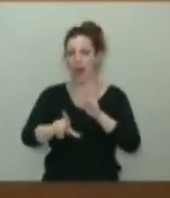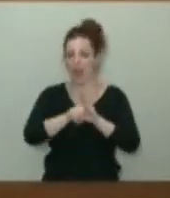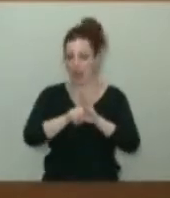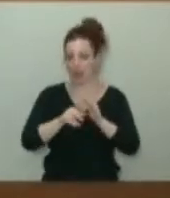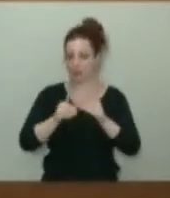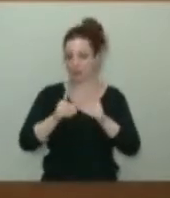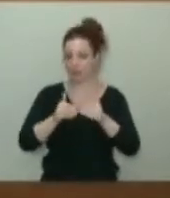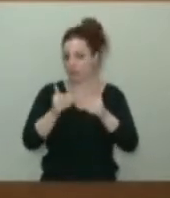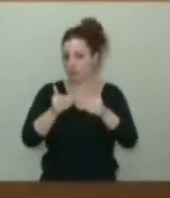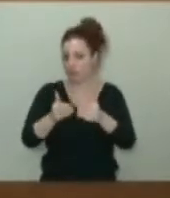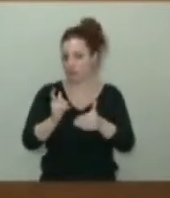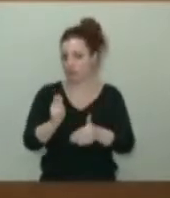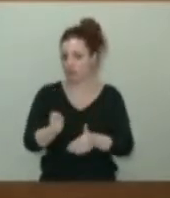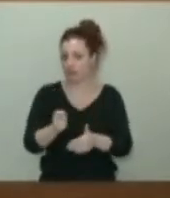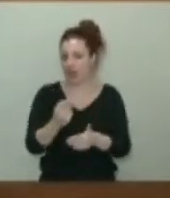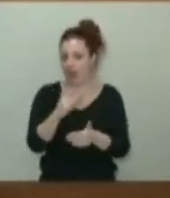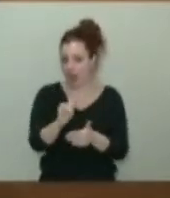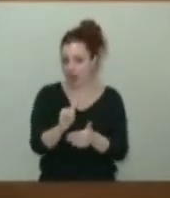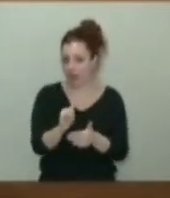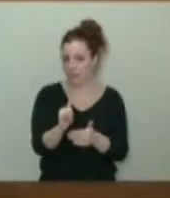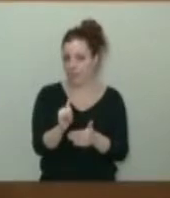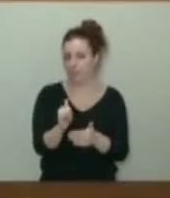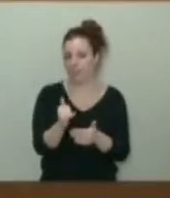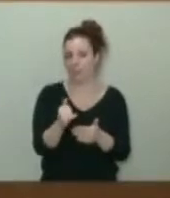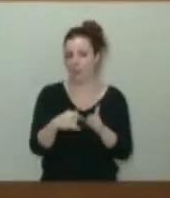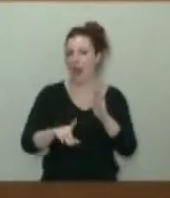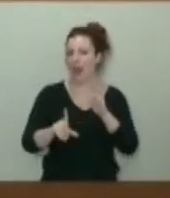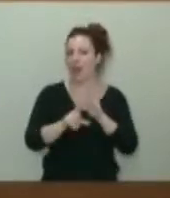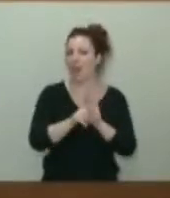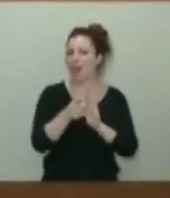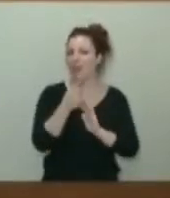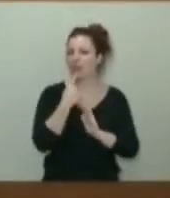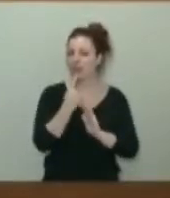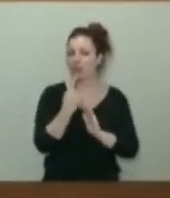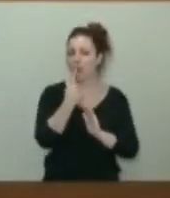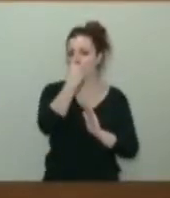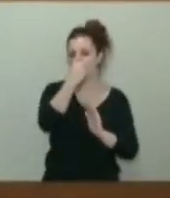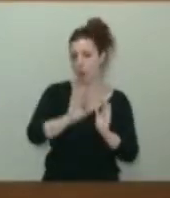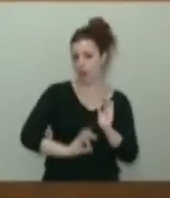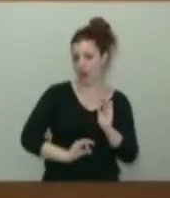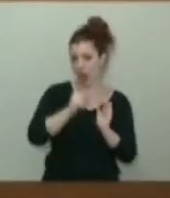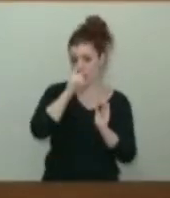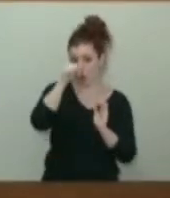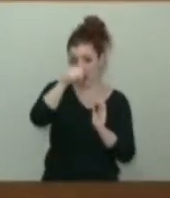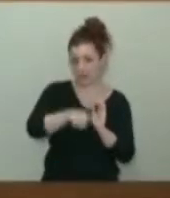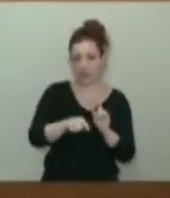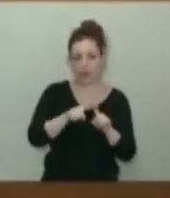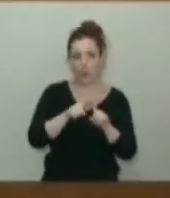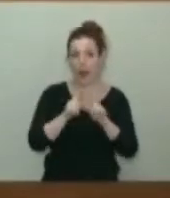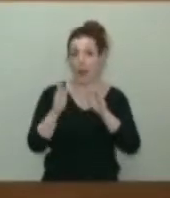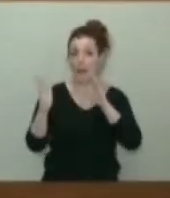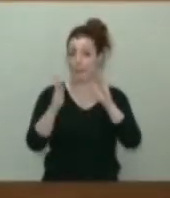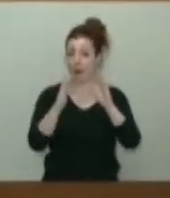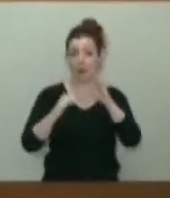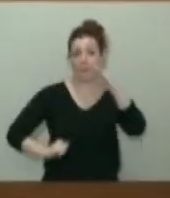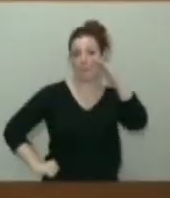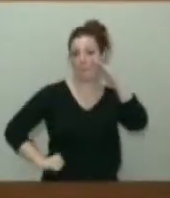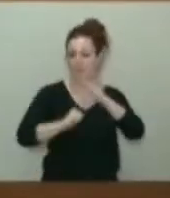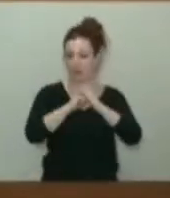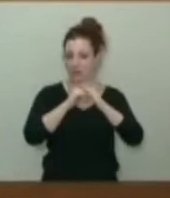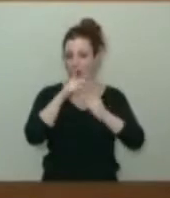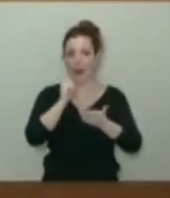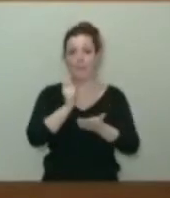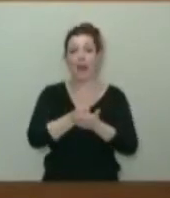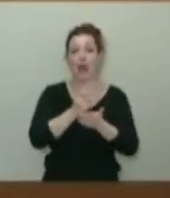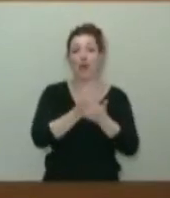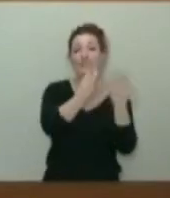morosidad, reformada ya en 2 ocasiones, una ley que fija que desde el 1 de enero de este año los plazos máximos de pago son de 60 días